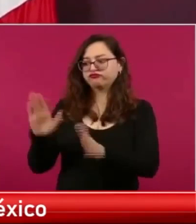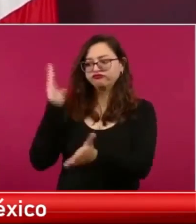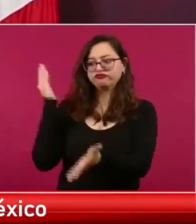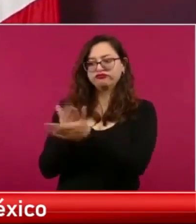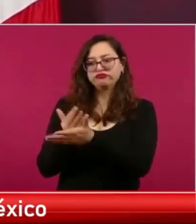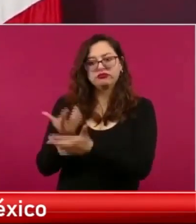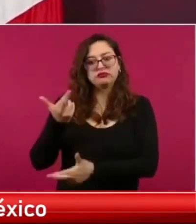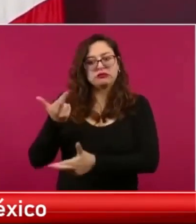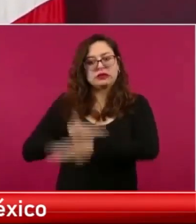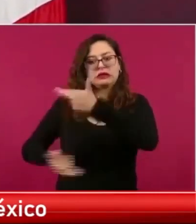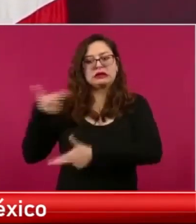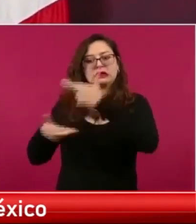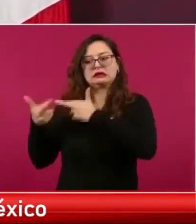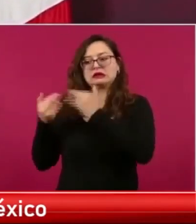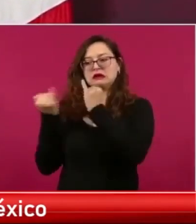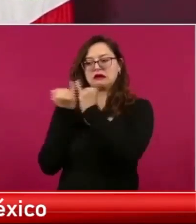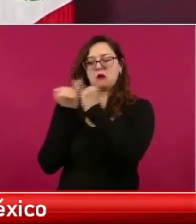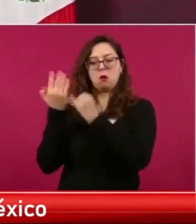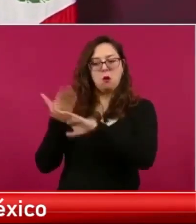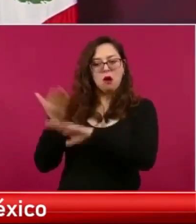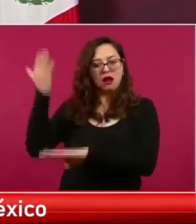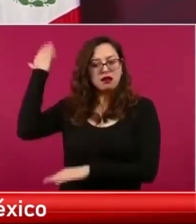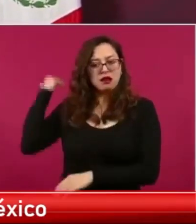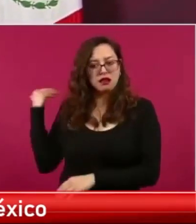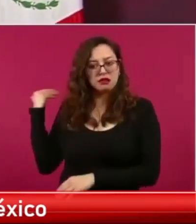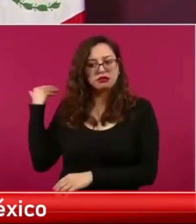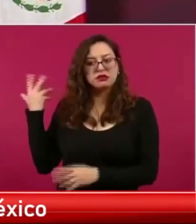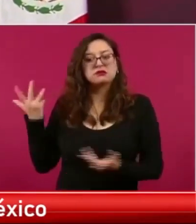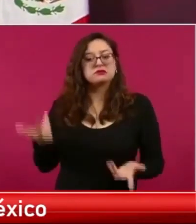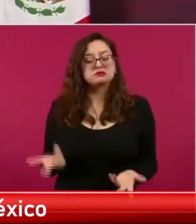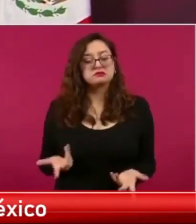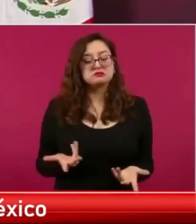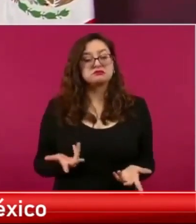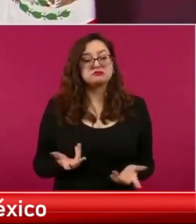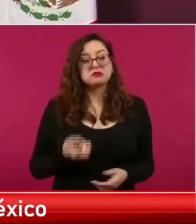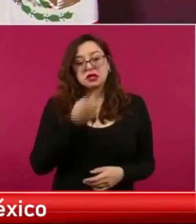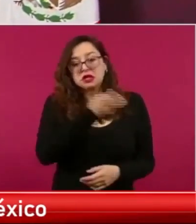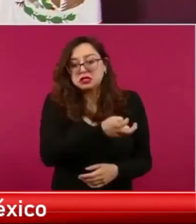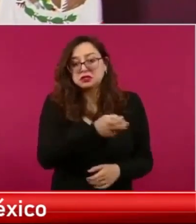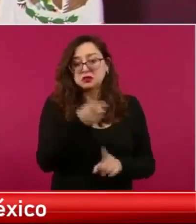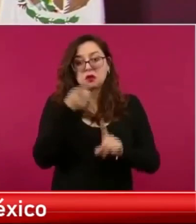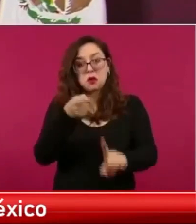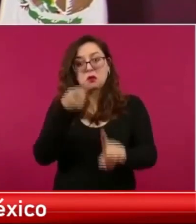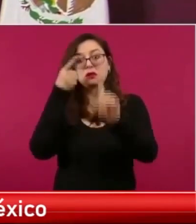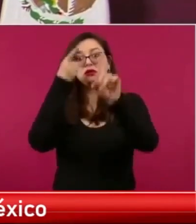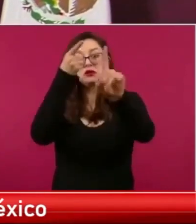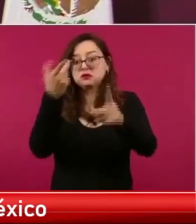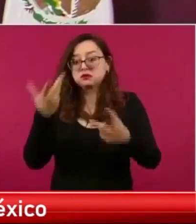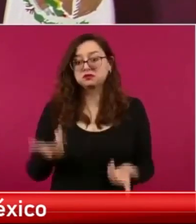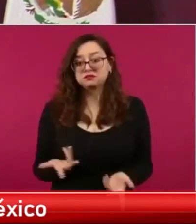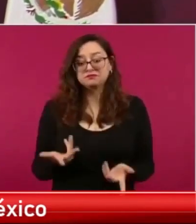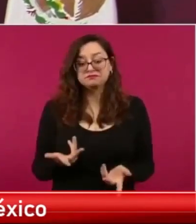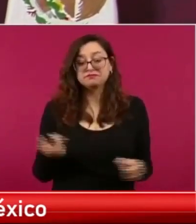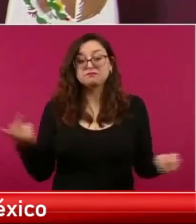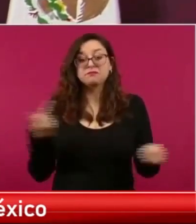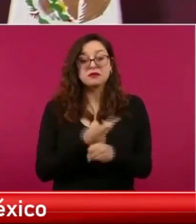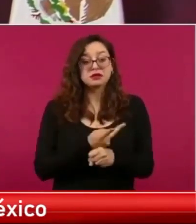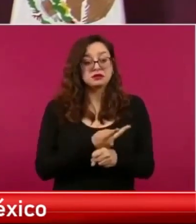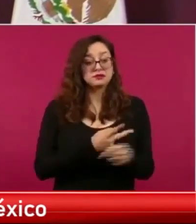que estamos llevando a cabo millones de mexicanos. Son dos proyectos